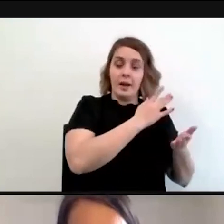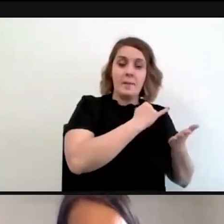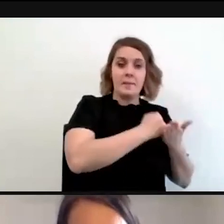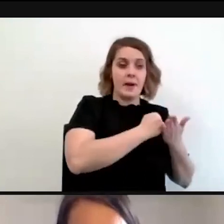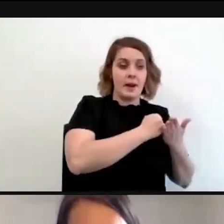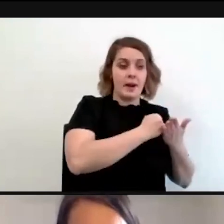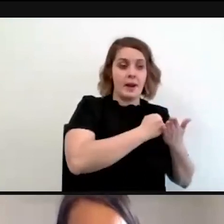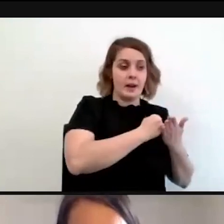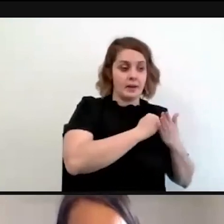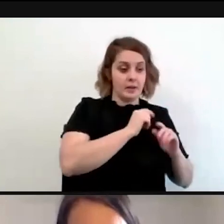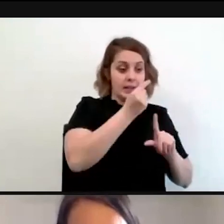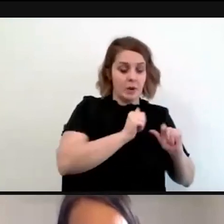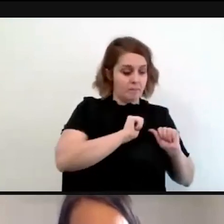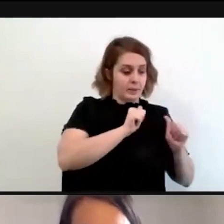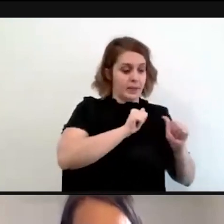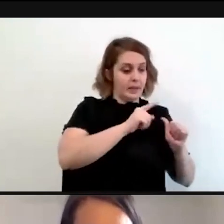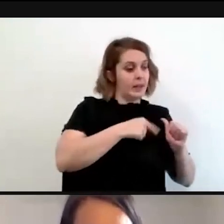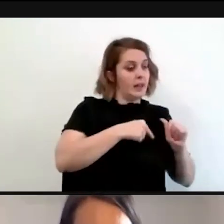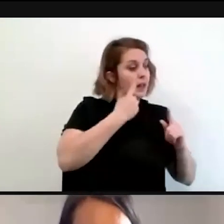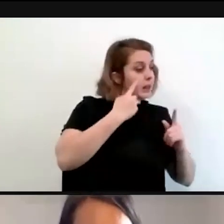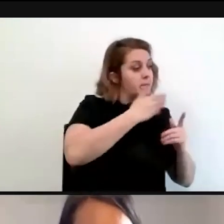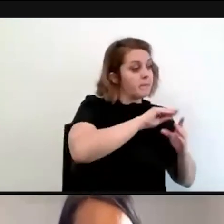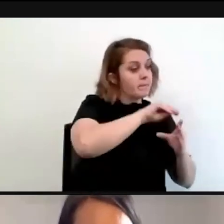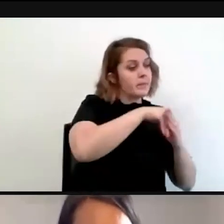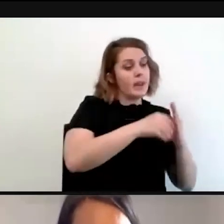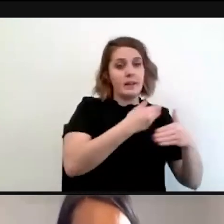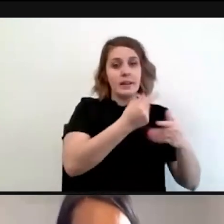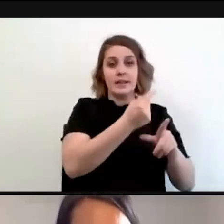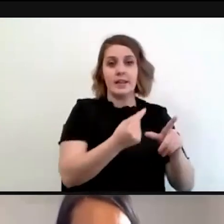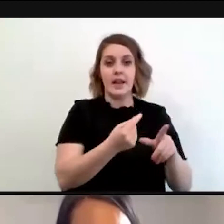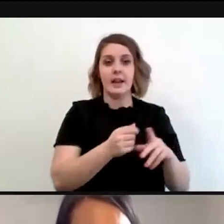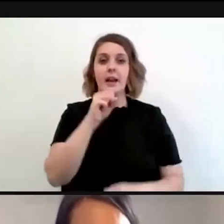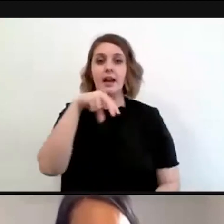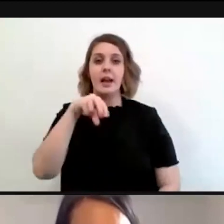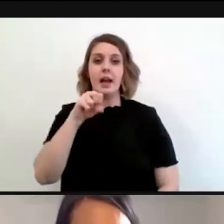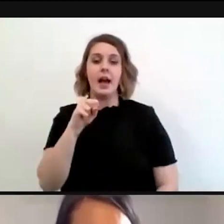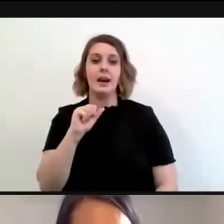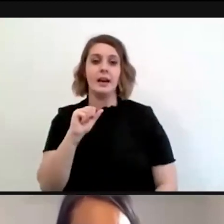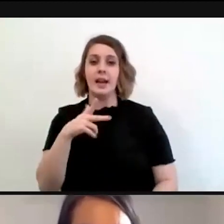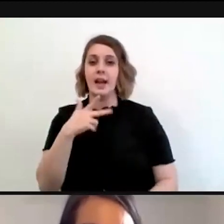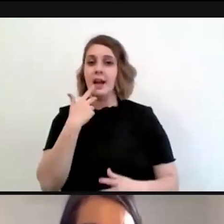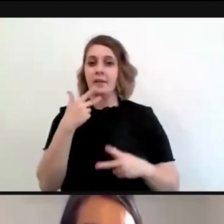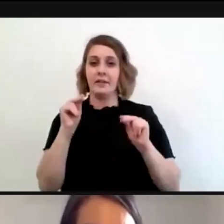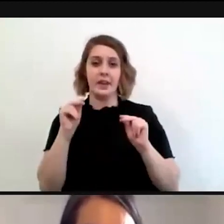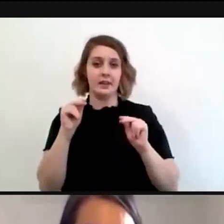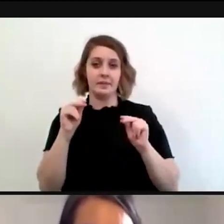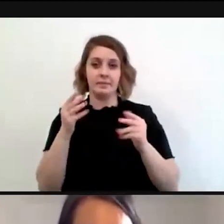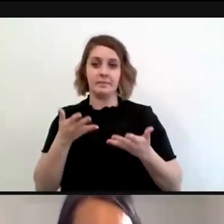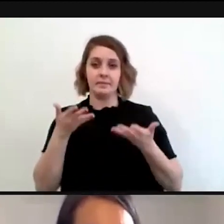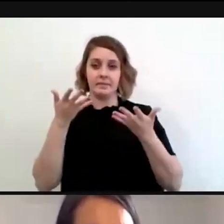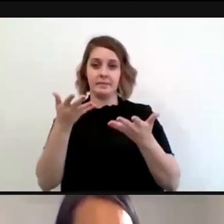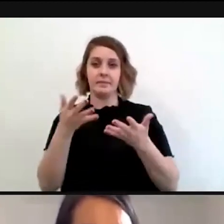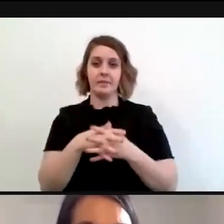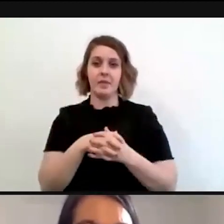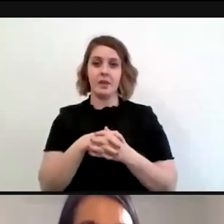su diseño. Ana, terminamos con tu aportación. Pues